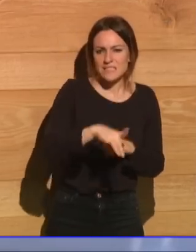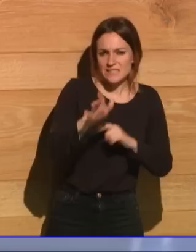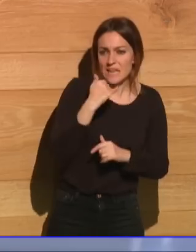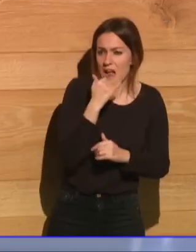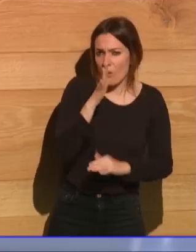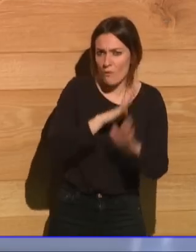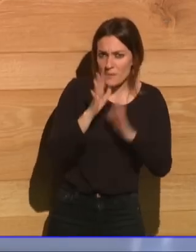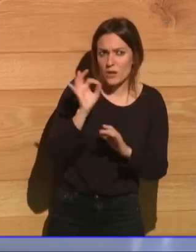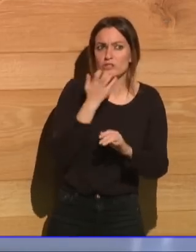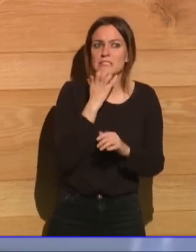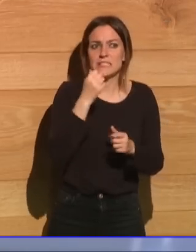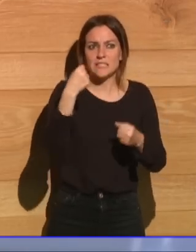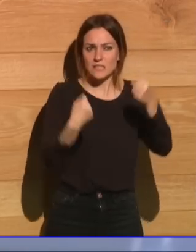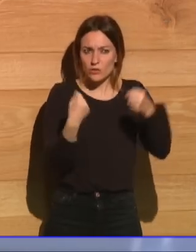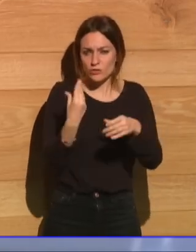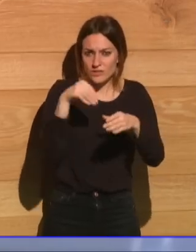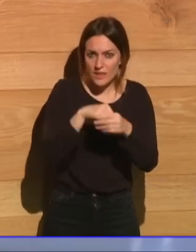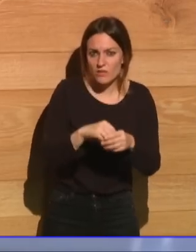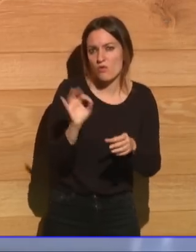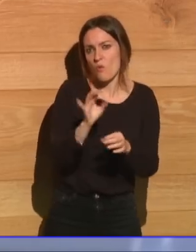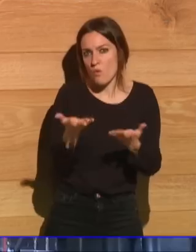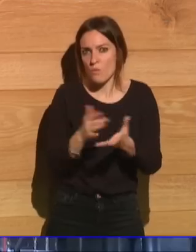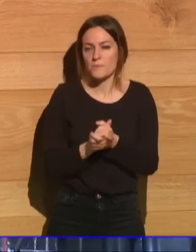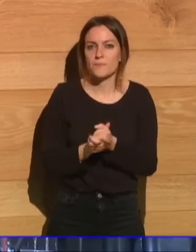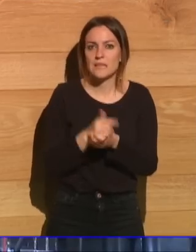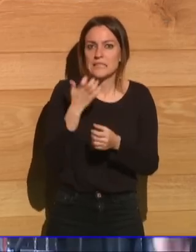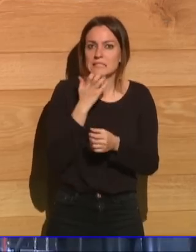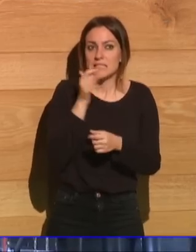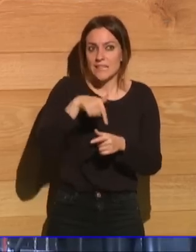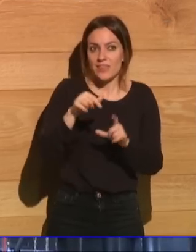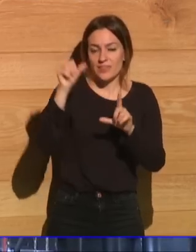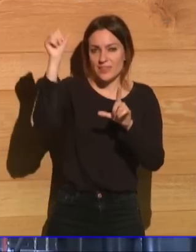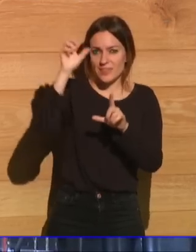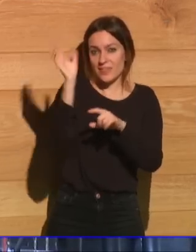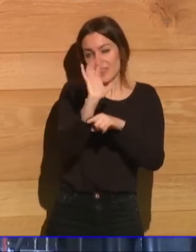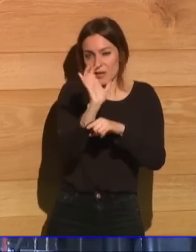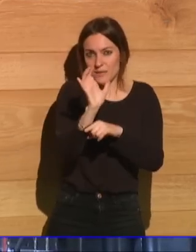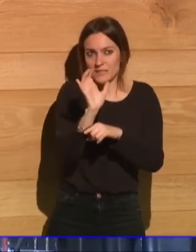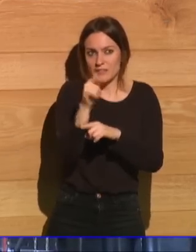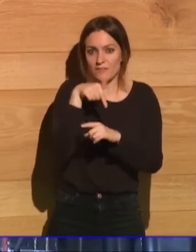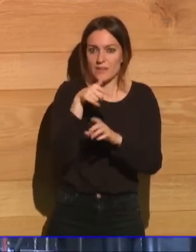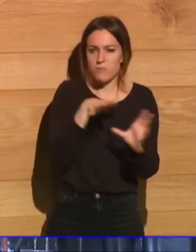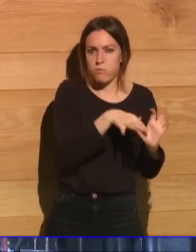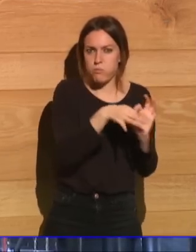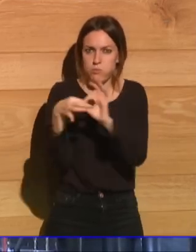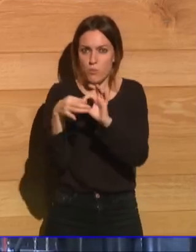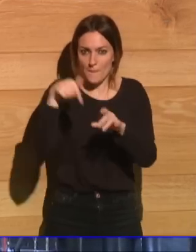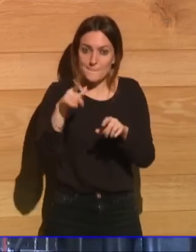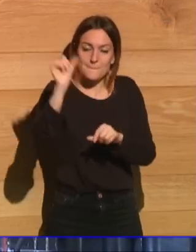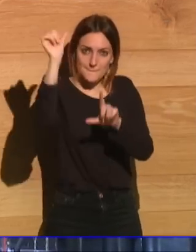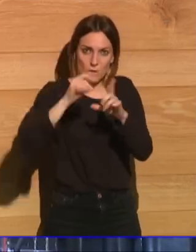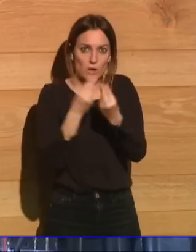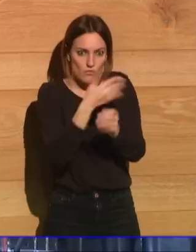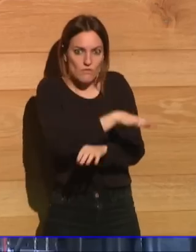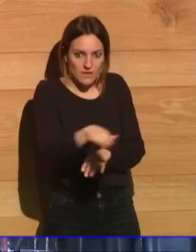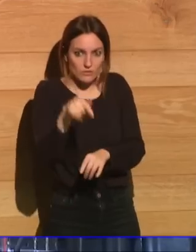en un No, coche que van con... pero que se hace concesión desde la cinematografía Ah. al hecho de que es una película con niños, Vale. que los